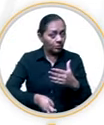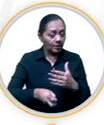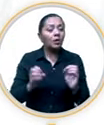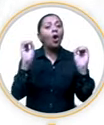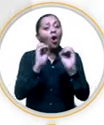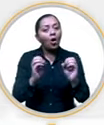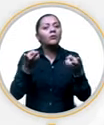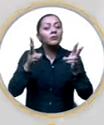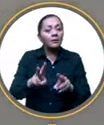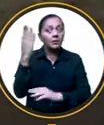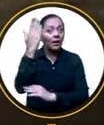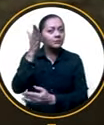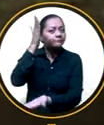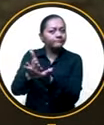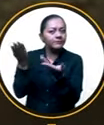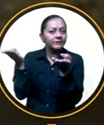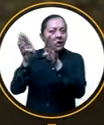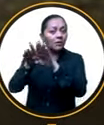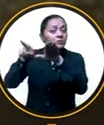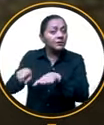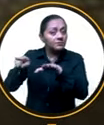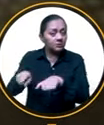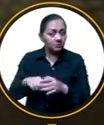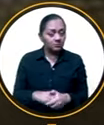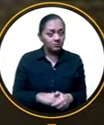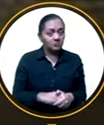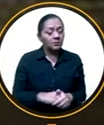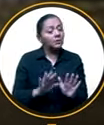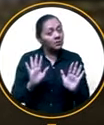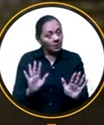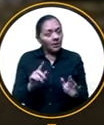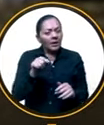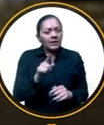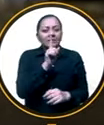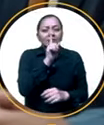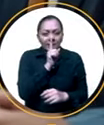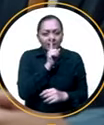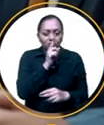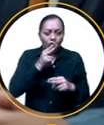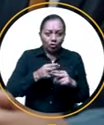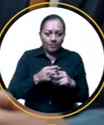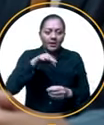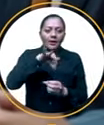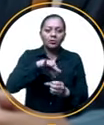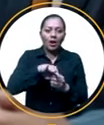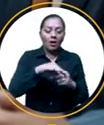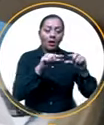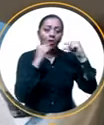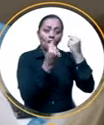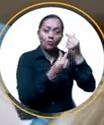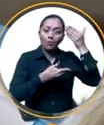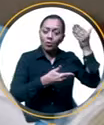$117,300, e inclusive la suspensión del medio de comunicación por 6 meses si reincidiera. En este periodo de silencio electoral,